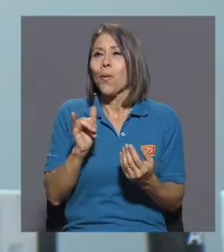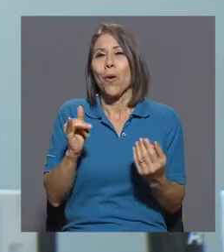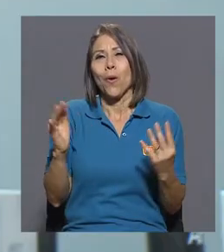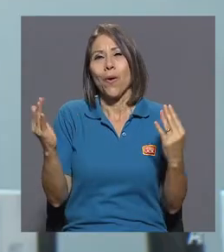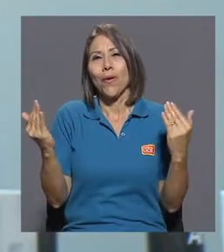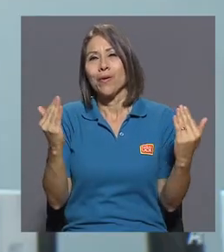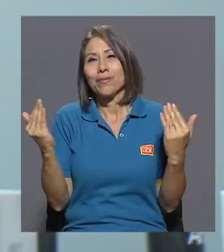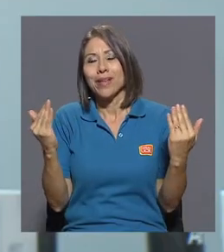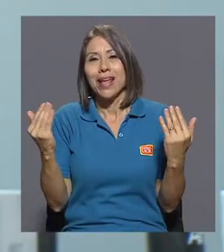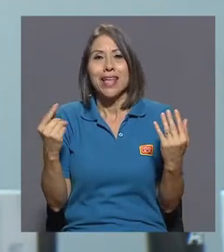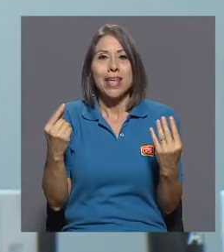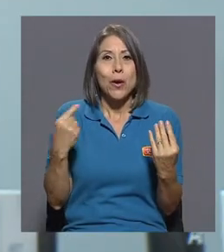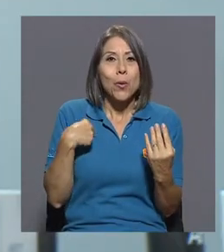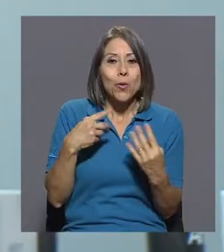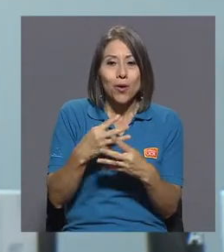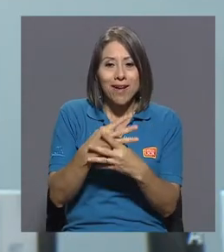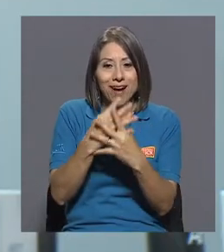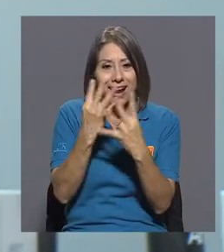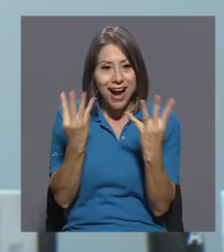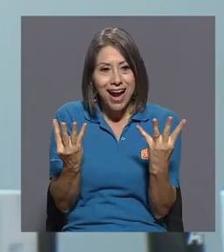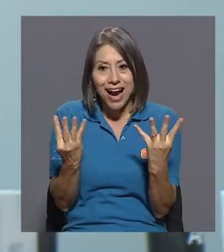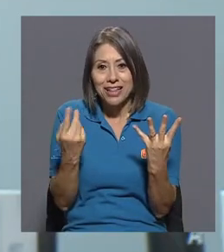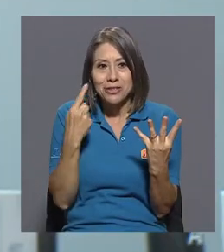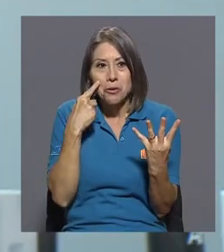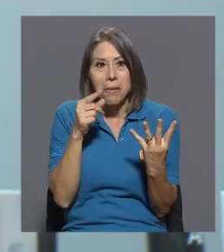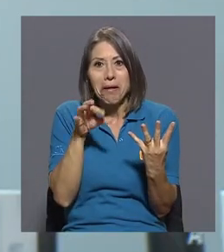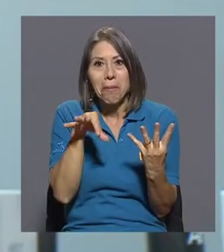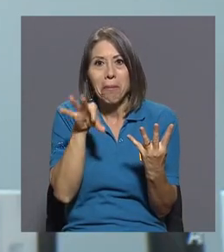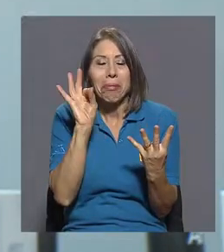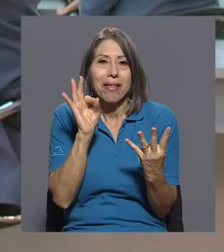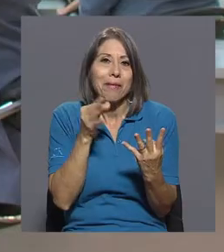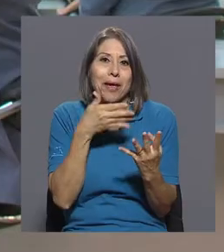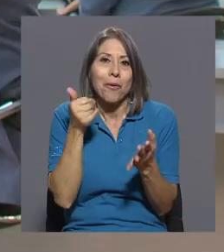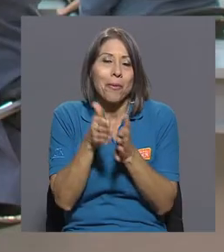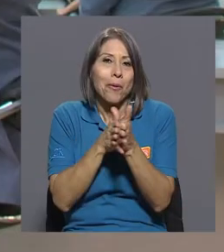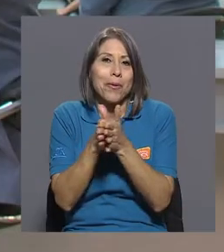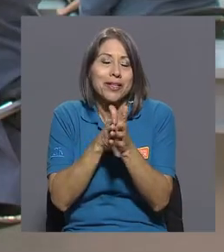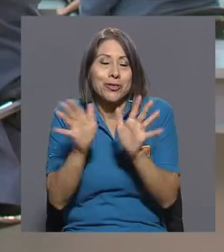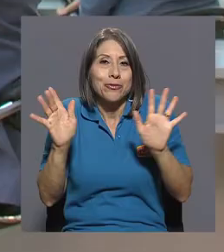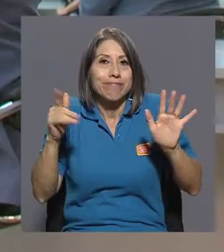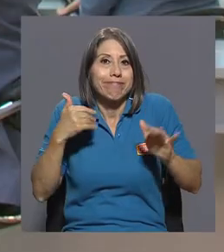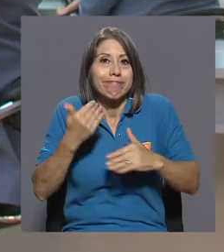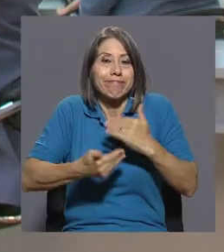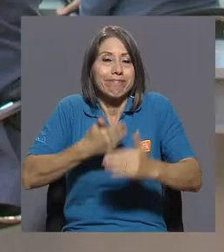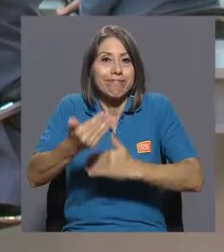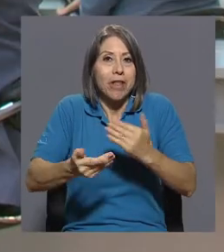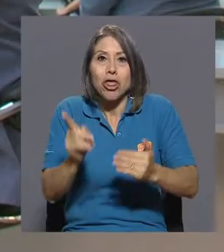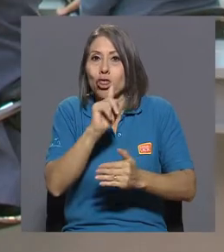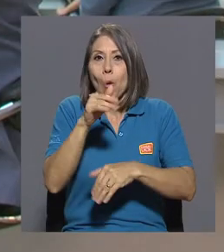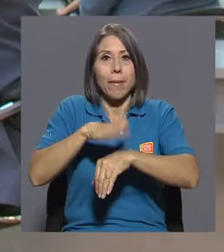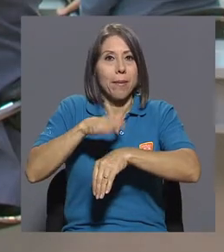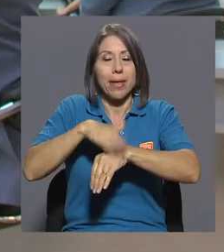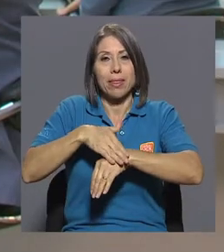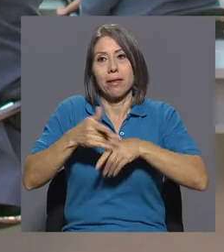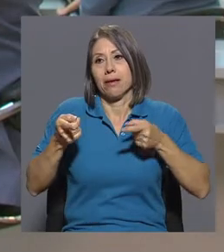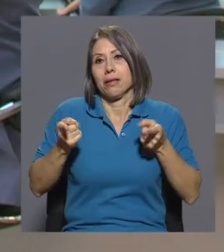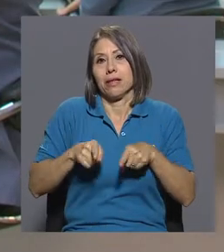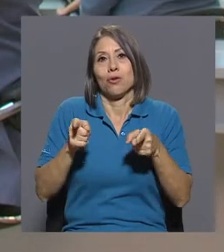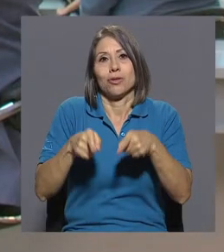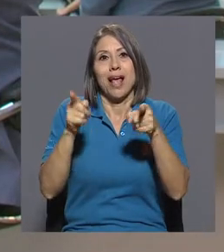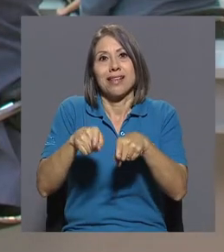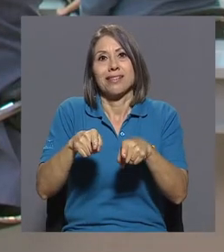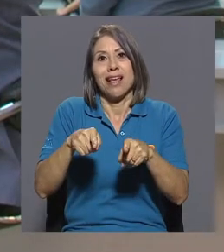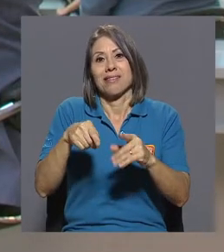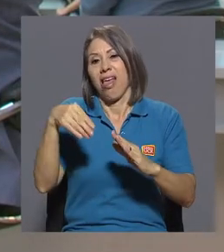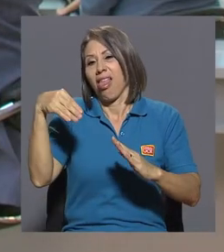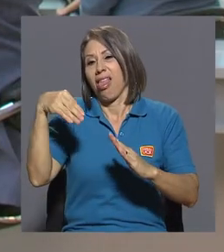se tiene que jugar la vida y tratar de sacar el mejor provecho de eso y no dejar que las circunstancias te hundan. Más bien, yo